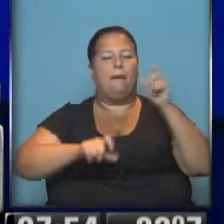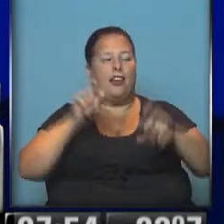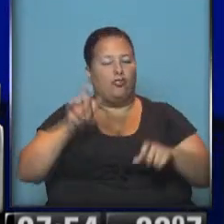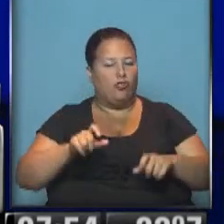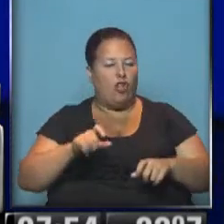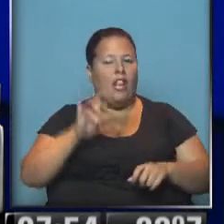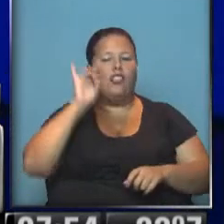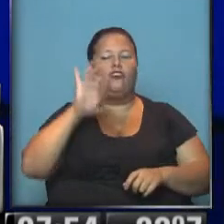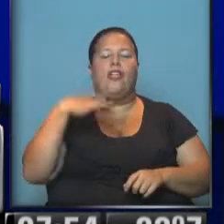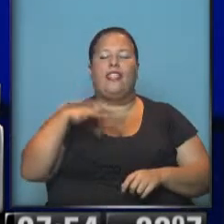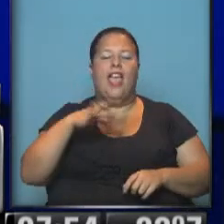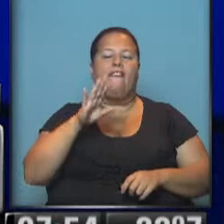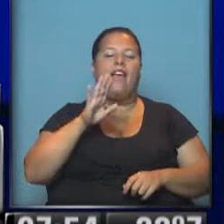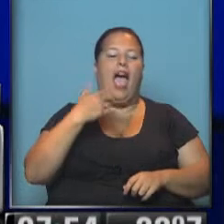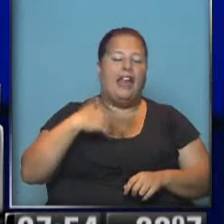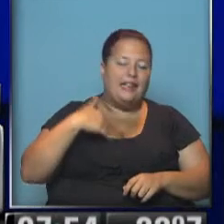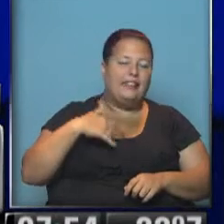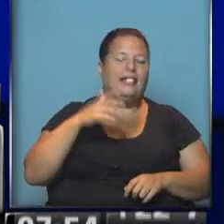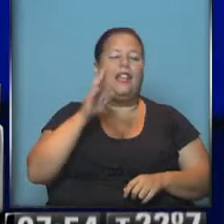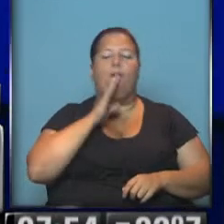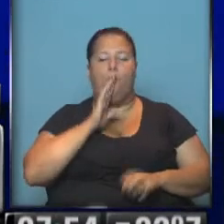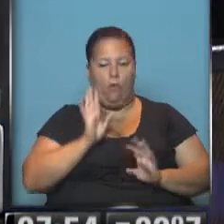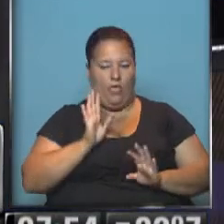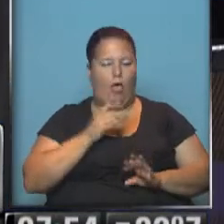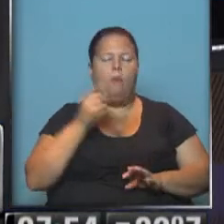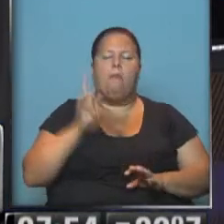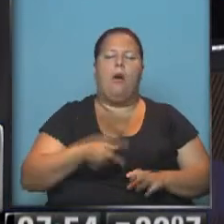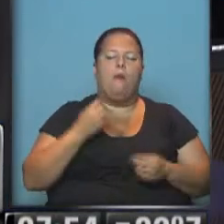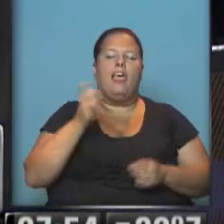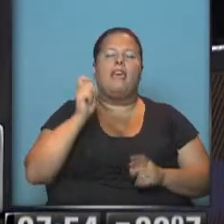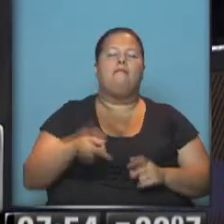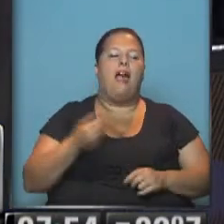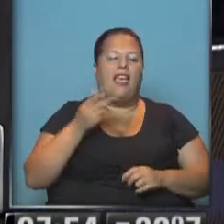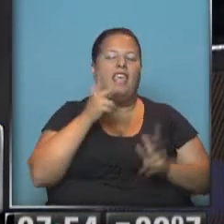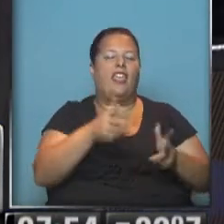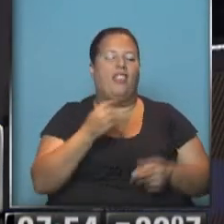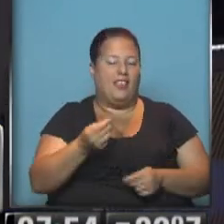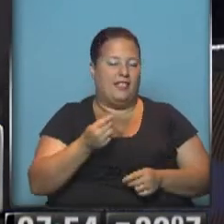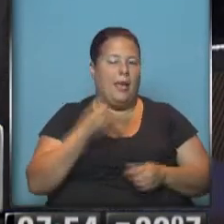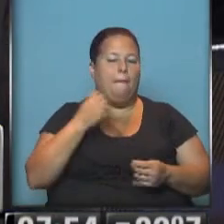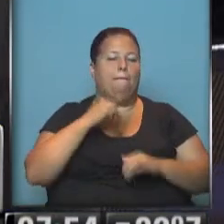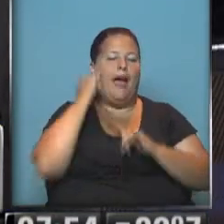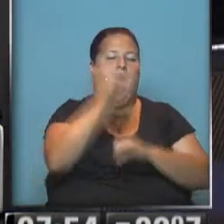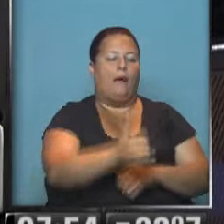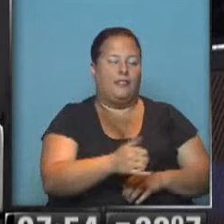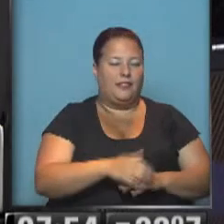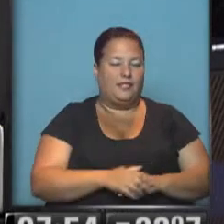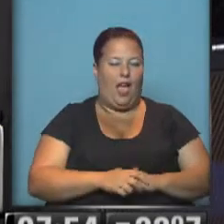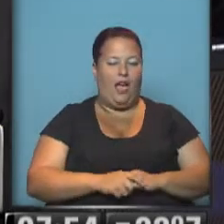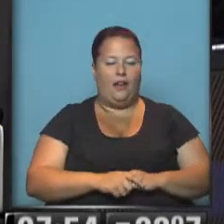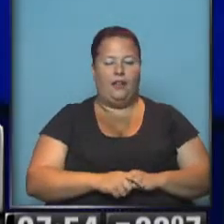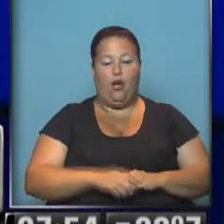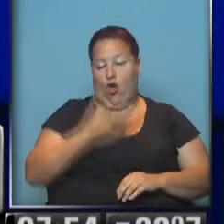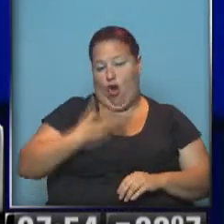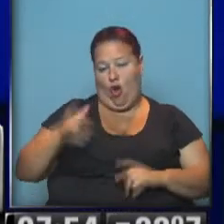fuera argentina y no judía. ¿Y por qué tenía ese mandato? ¿Quién le daban a ellos ese mandato para transmitírselo a usted?